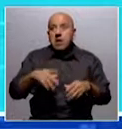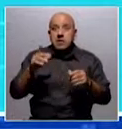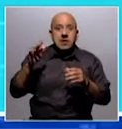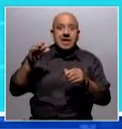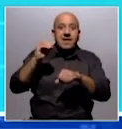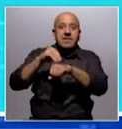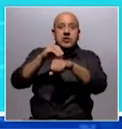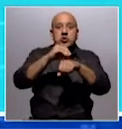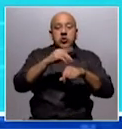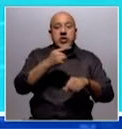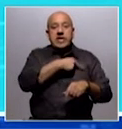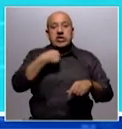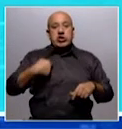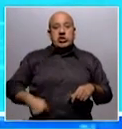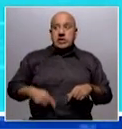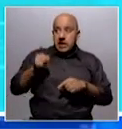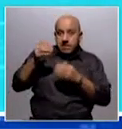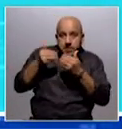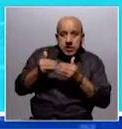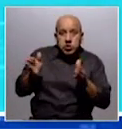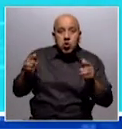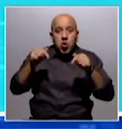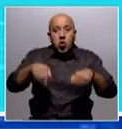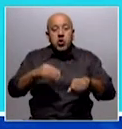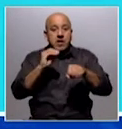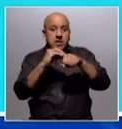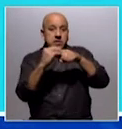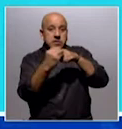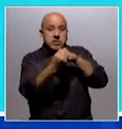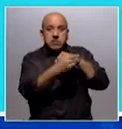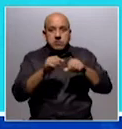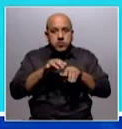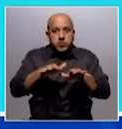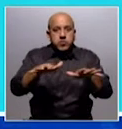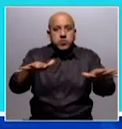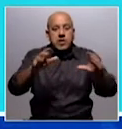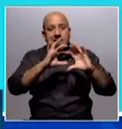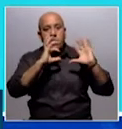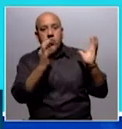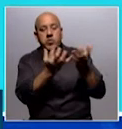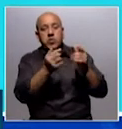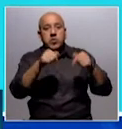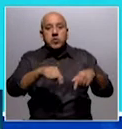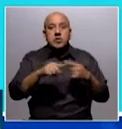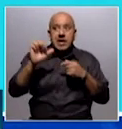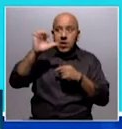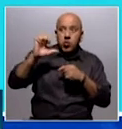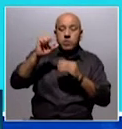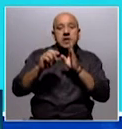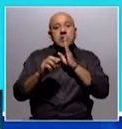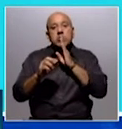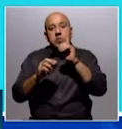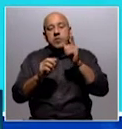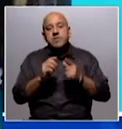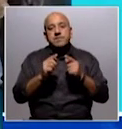saltó en diciembre en la provincia china de buján en la actualidad el virus se extiende más rápidamente en otras partes del mundo incluida europa y eeuu